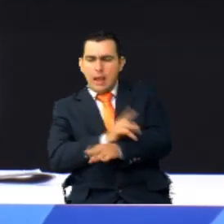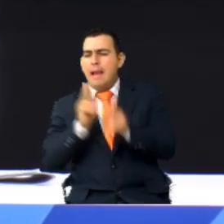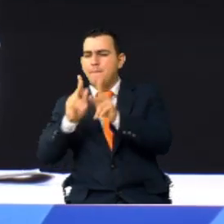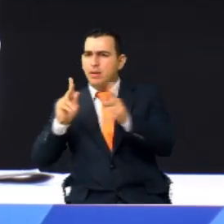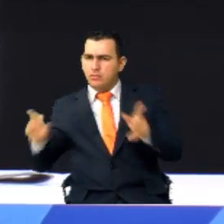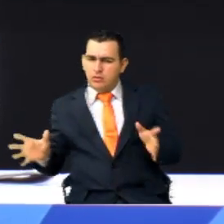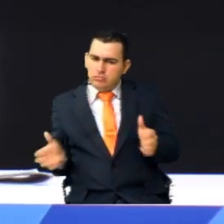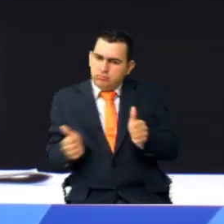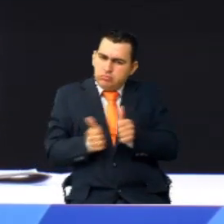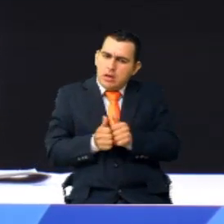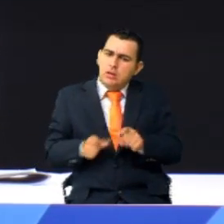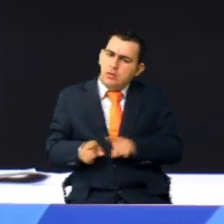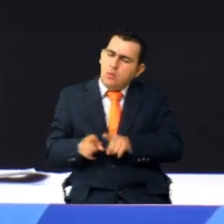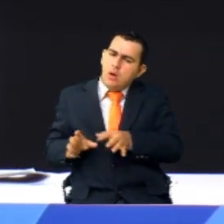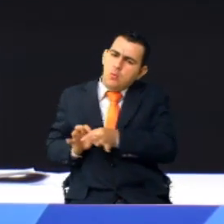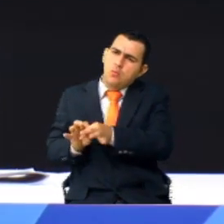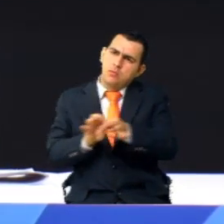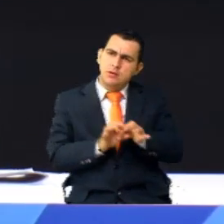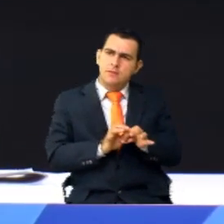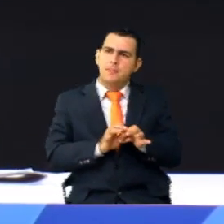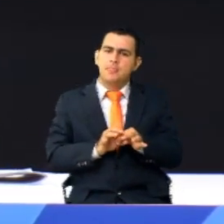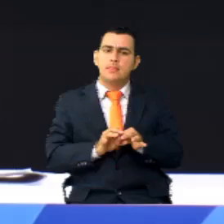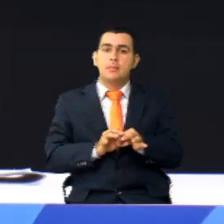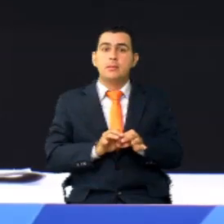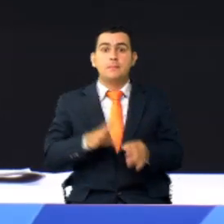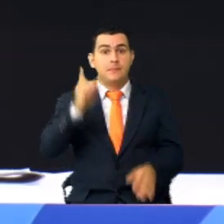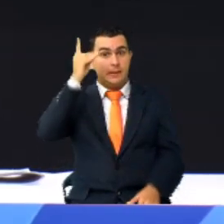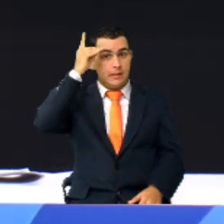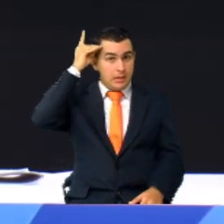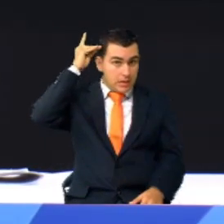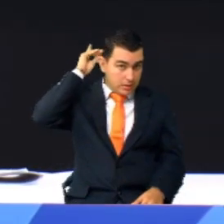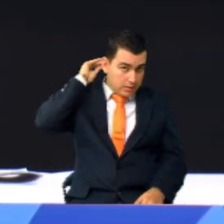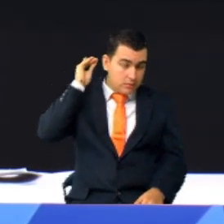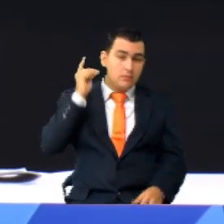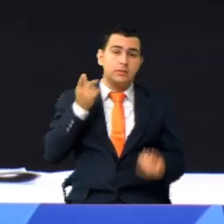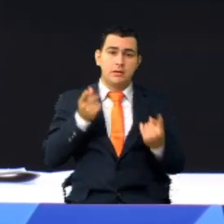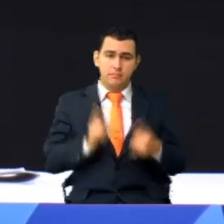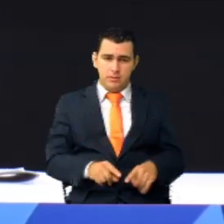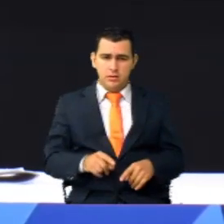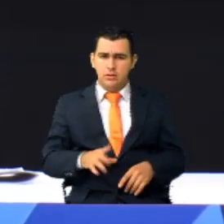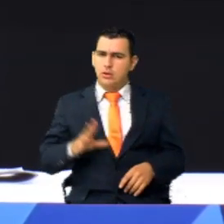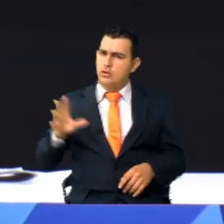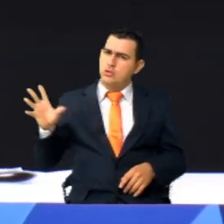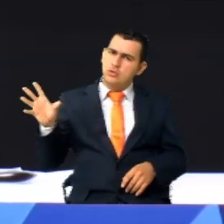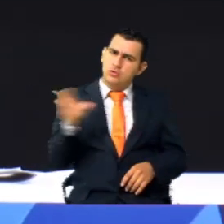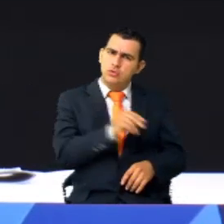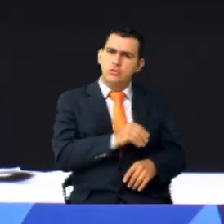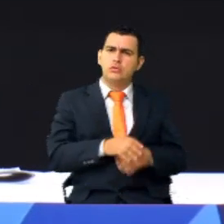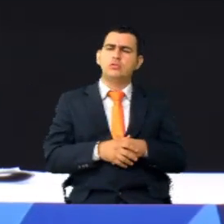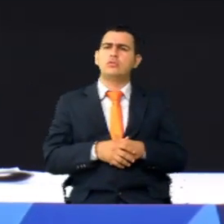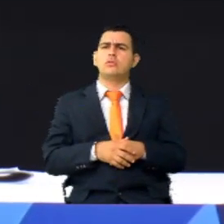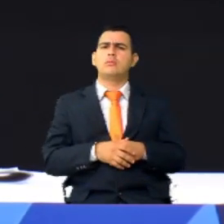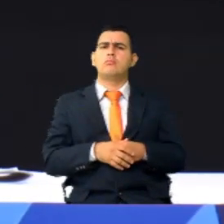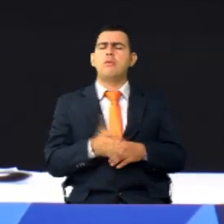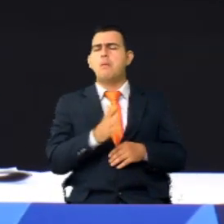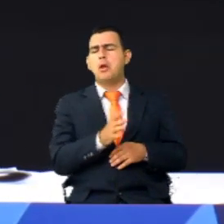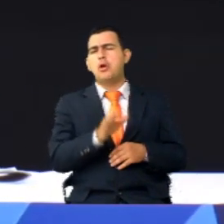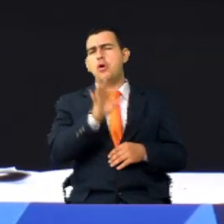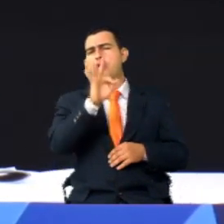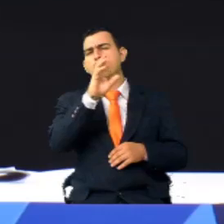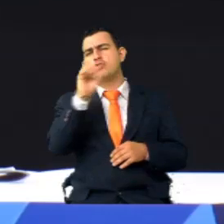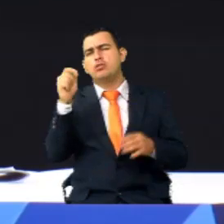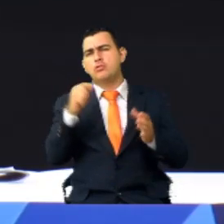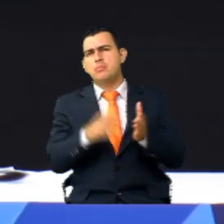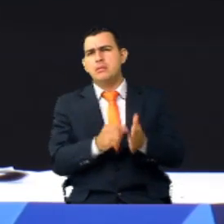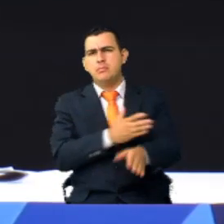manejar articuladamente. Y aclara el doctor Darío que los recursos de libre destinación de Barranca Bermeja no son 800 mil millones de pesos. Pueden entrar a la